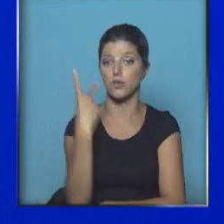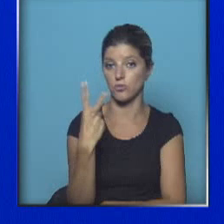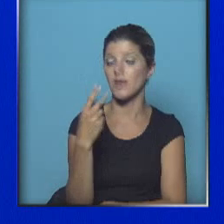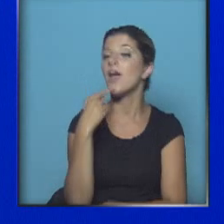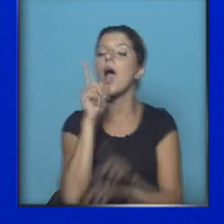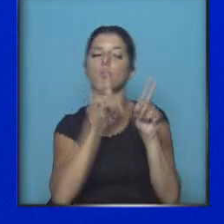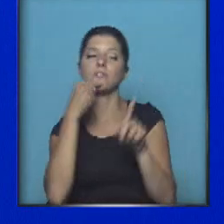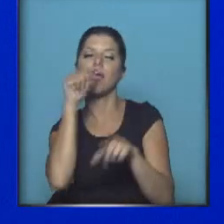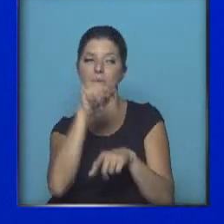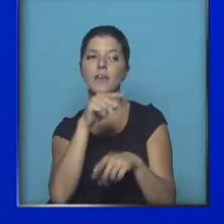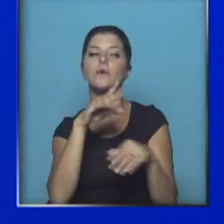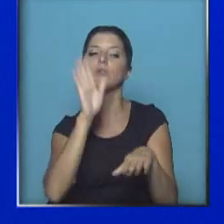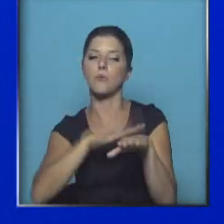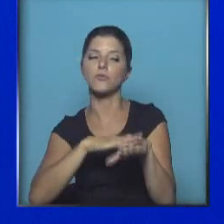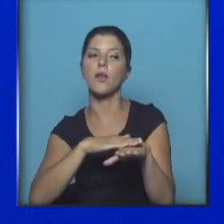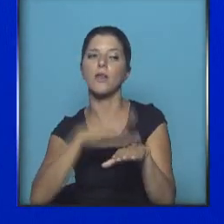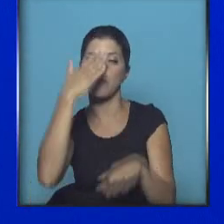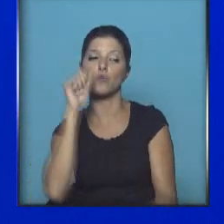ese episodio. Sí, eso